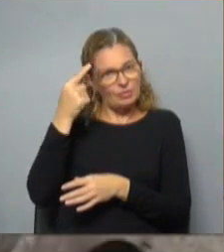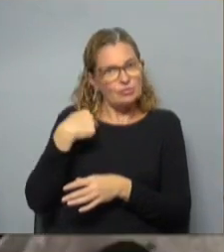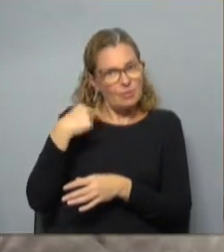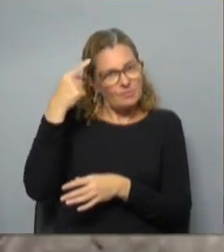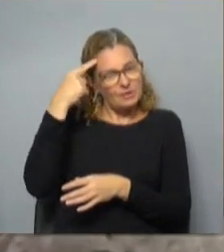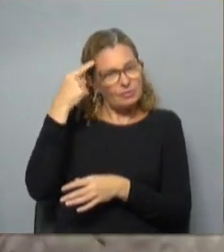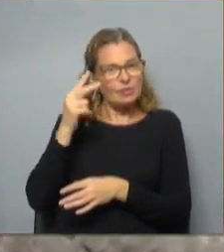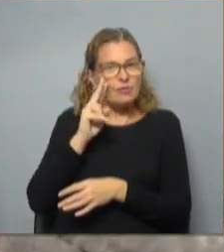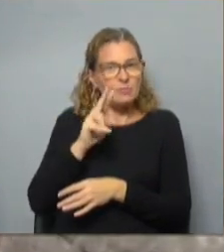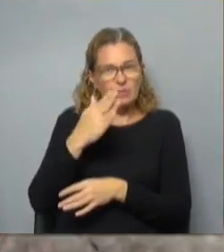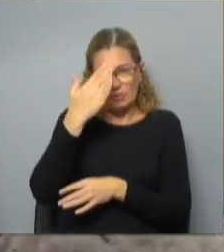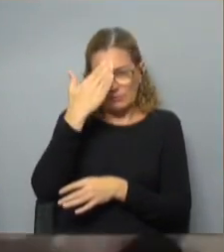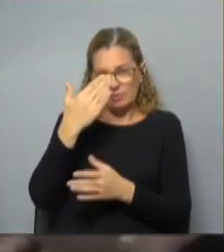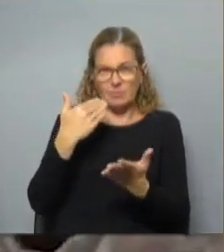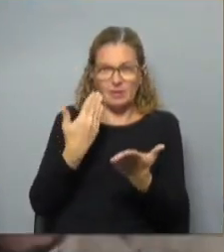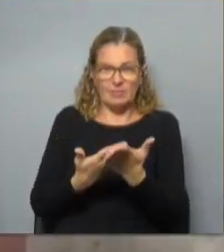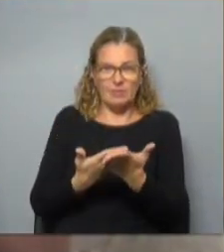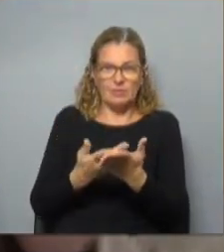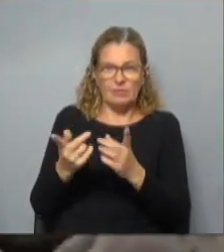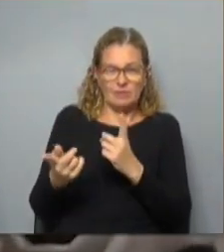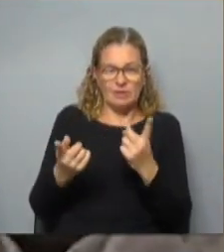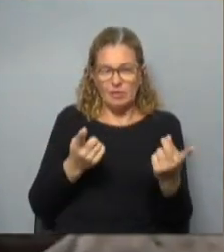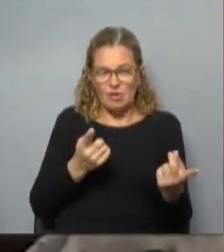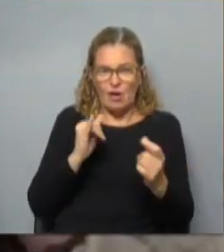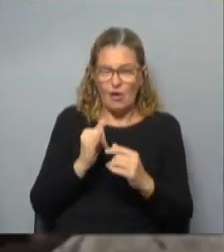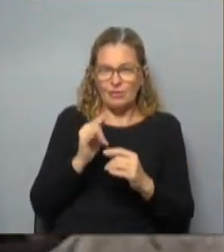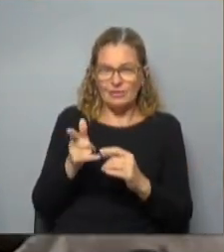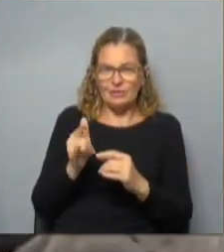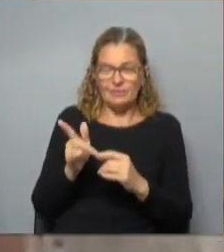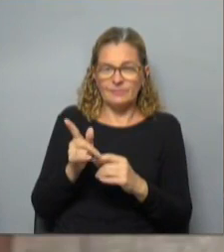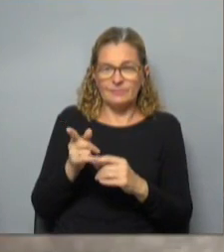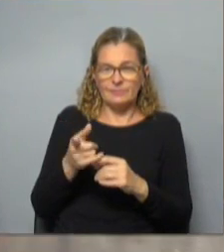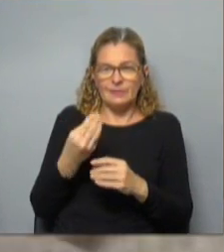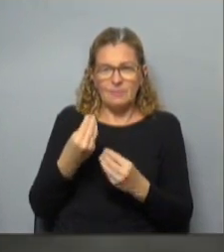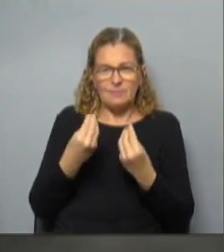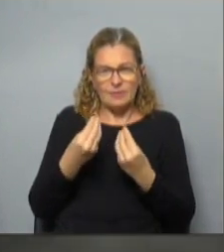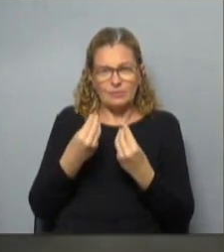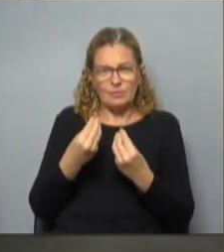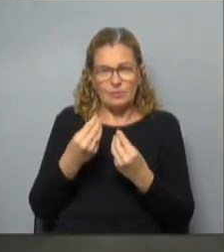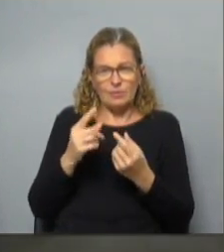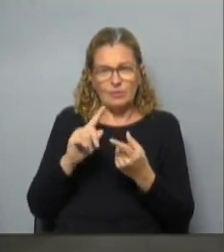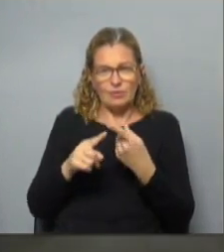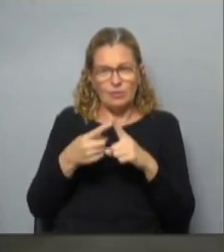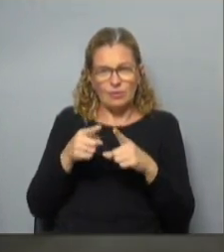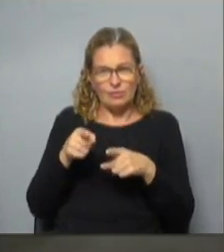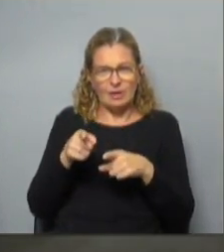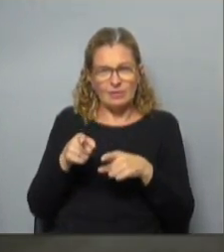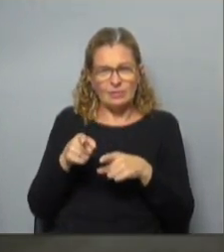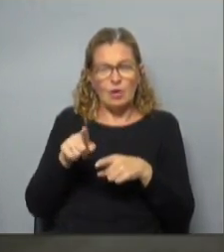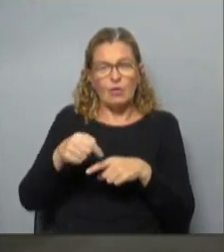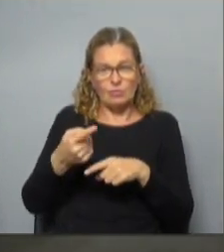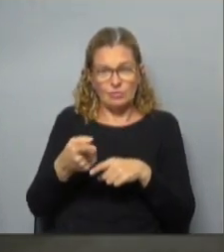pues para mí creo que el frente tiene que plantearse en un excesivo estimó si no subestimo es que le pasó con su contacto con la bajada material